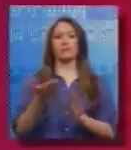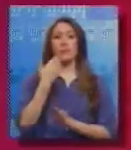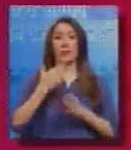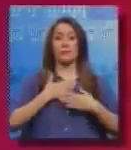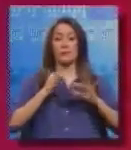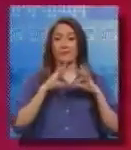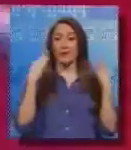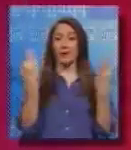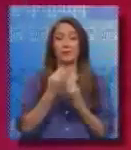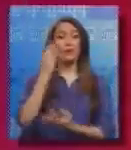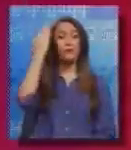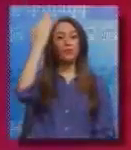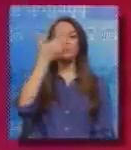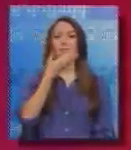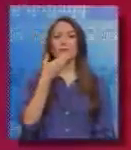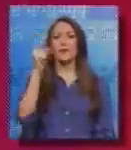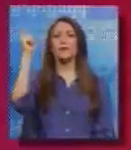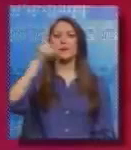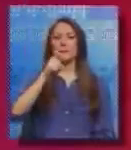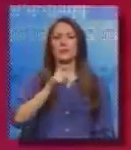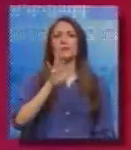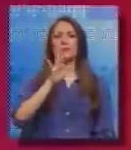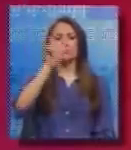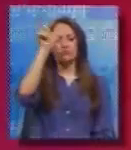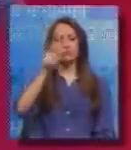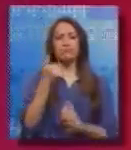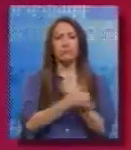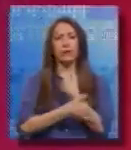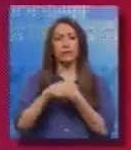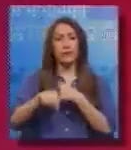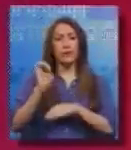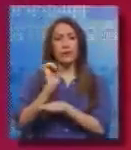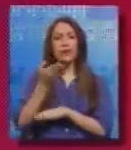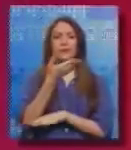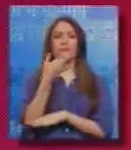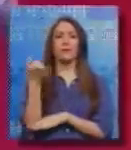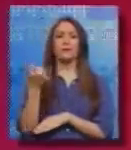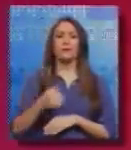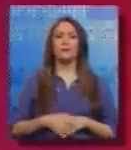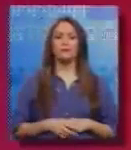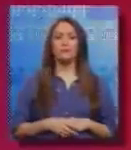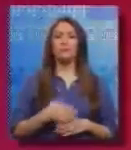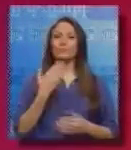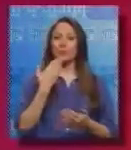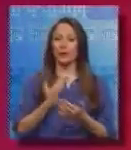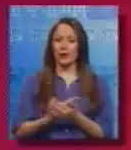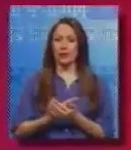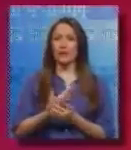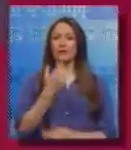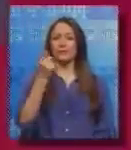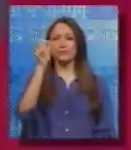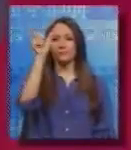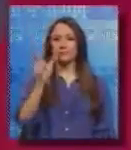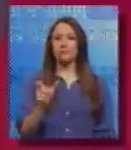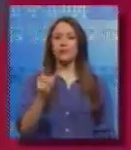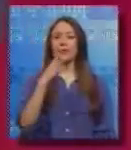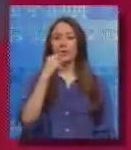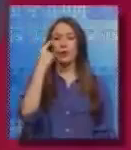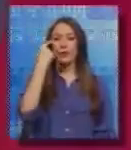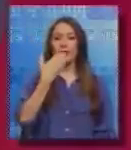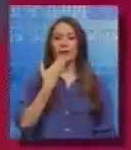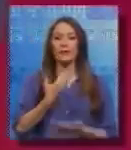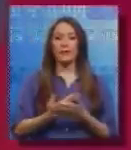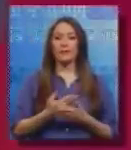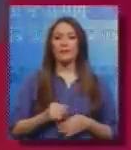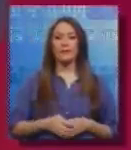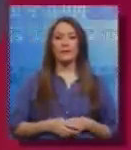familia futura necesitamos un país con mejores condiciones. Gracias, señor presidente. El transportista